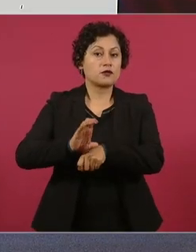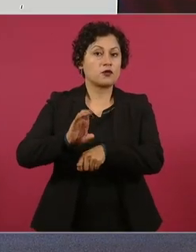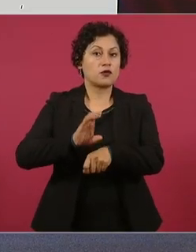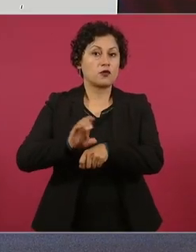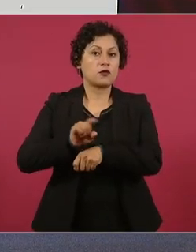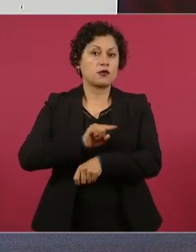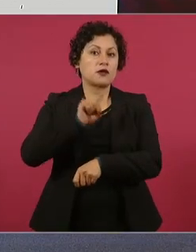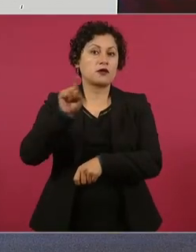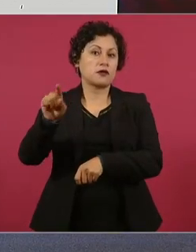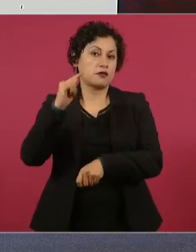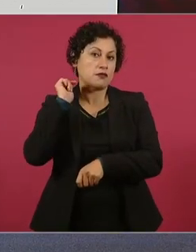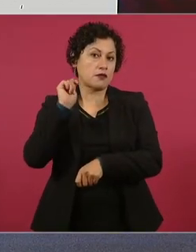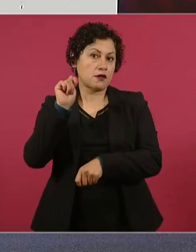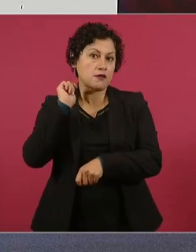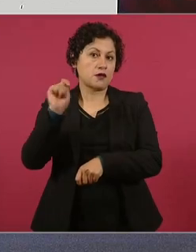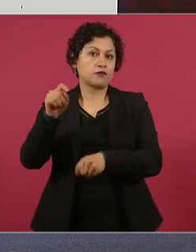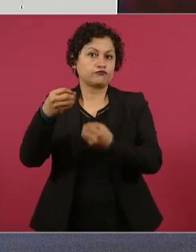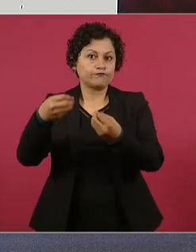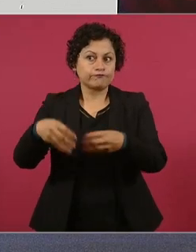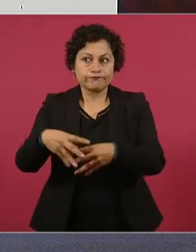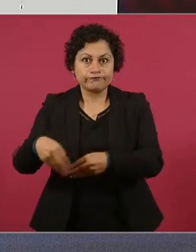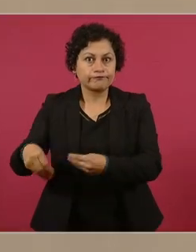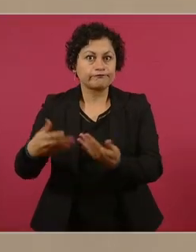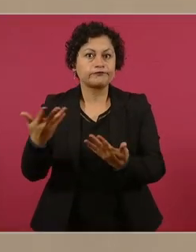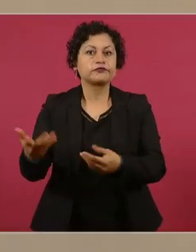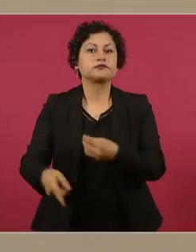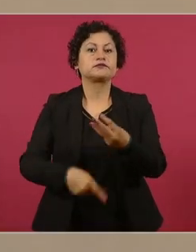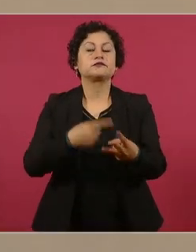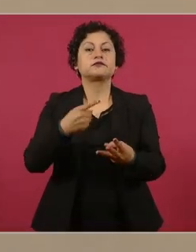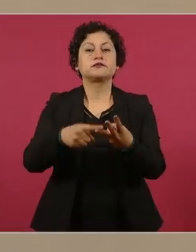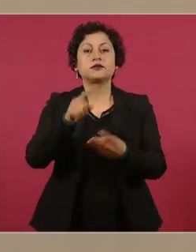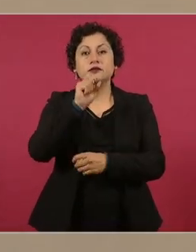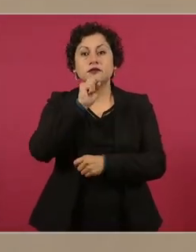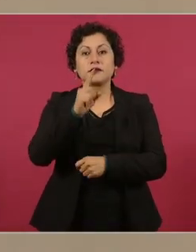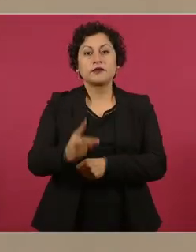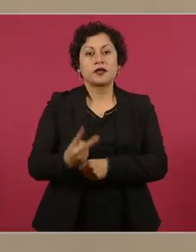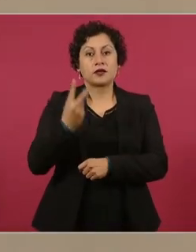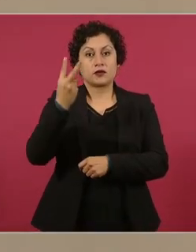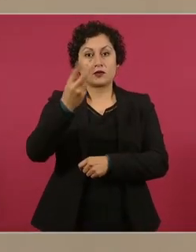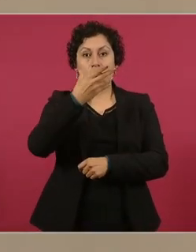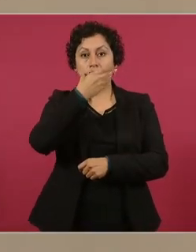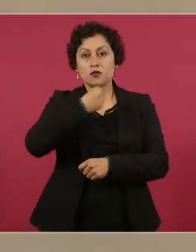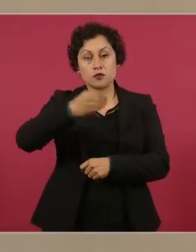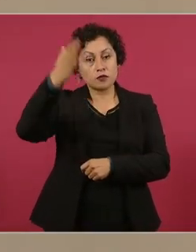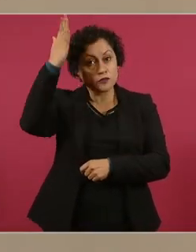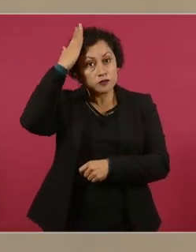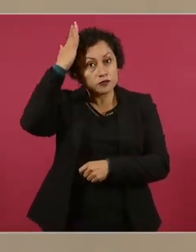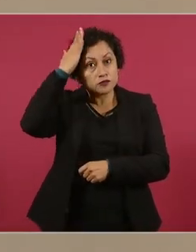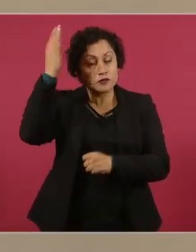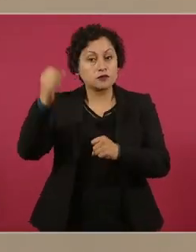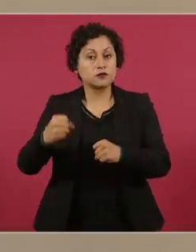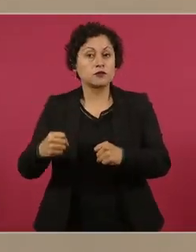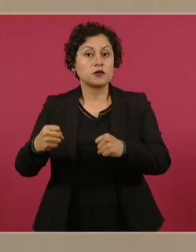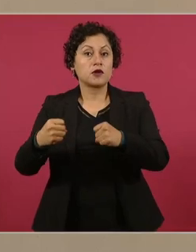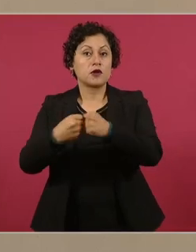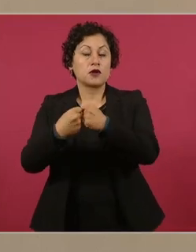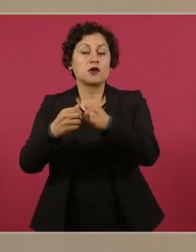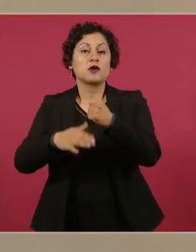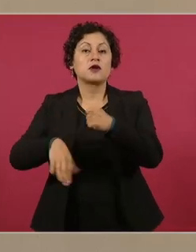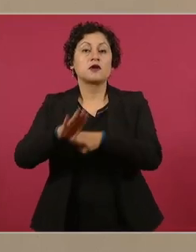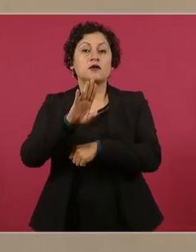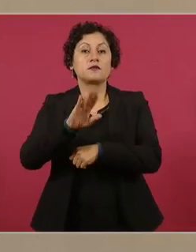y la desaparición de dos líderes comuneros en los límites de Michoacán y Colima.